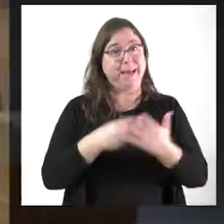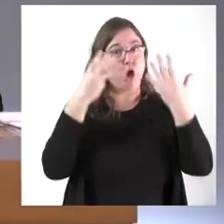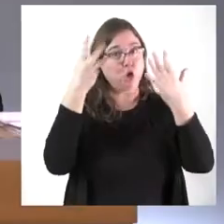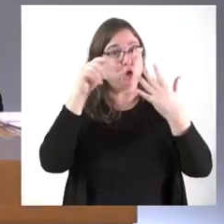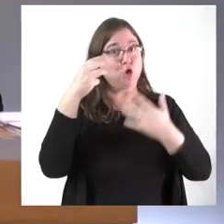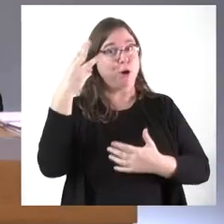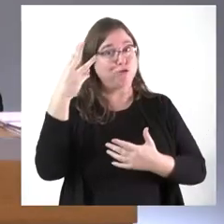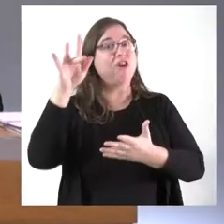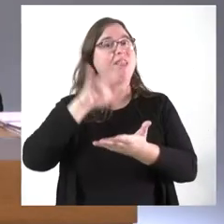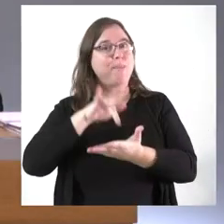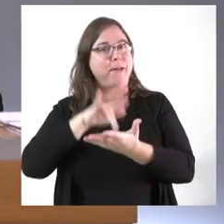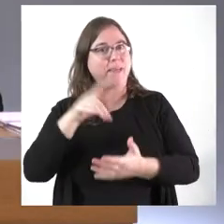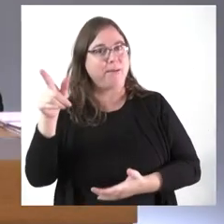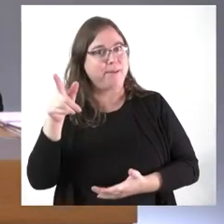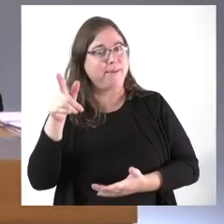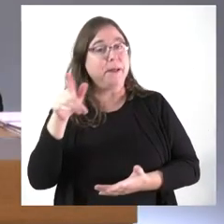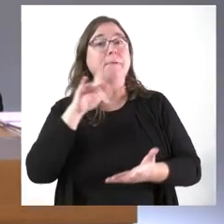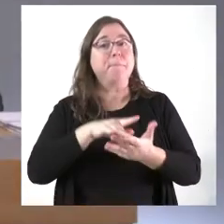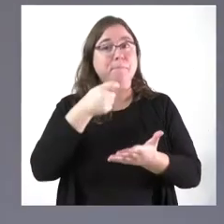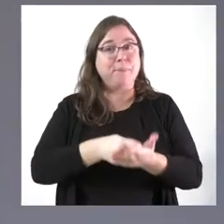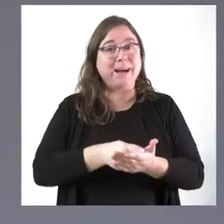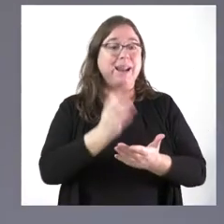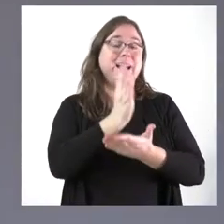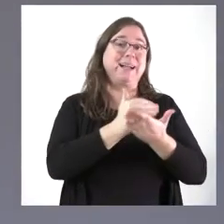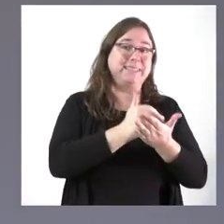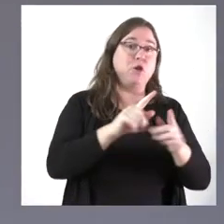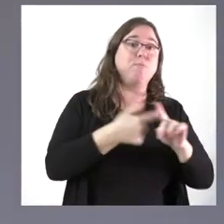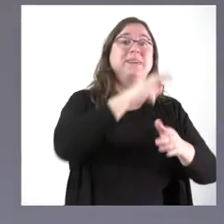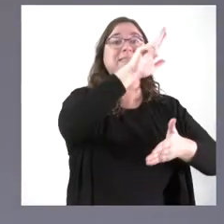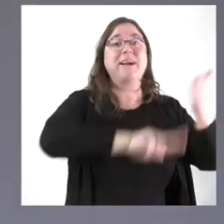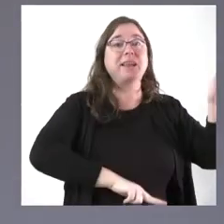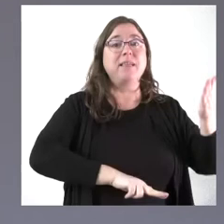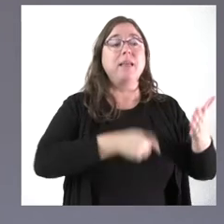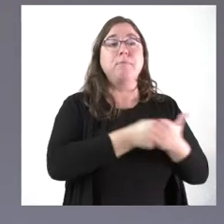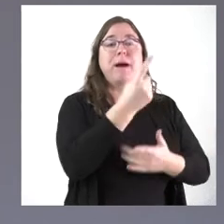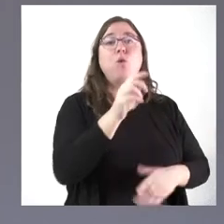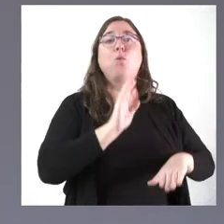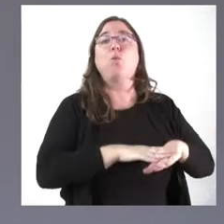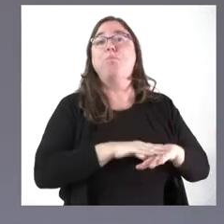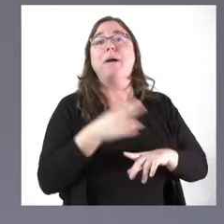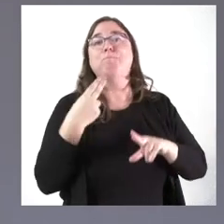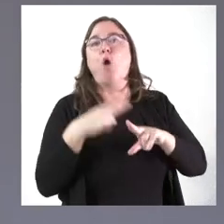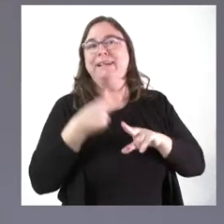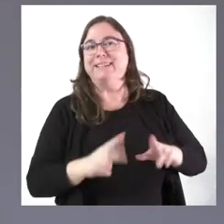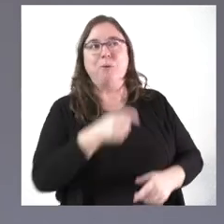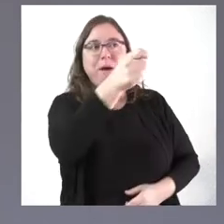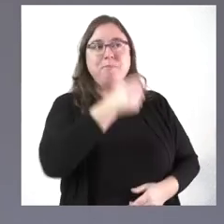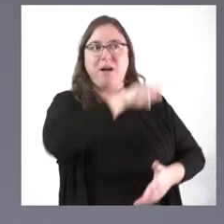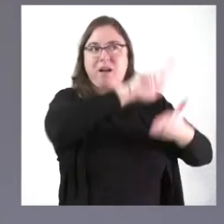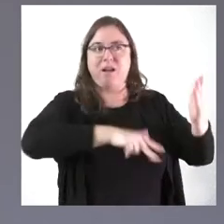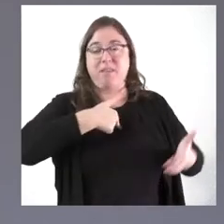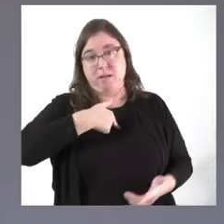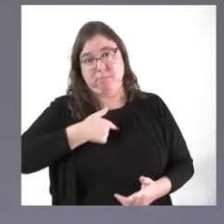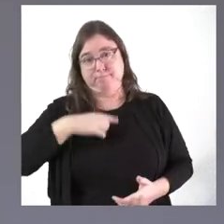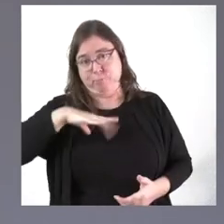euros que nos adeuda que solo no los ha pagado a Castilla y león y a Galicia por razones políticas y por tanto que hoy mejor que